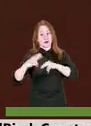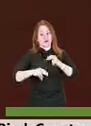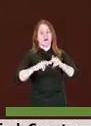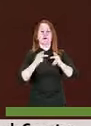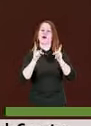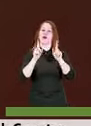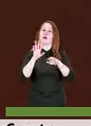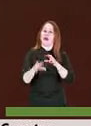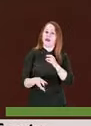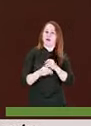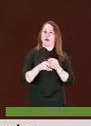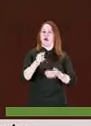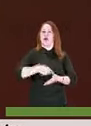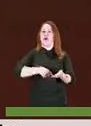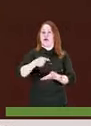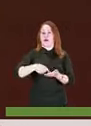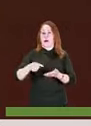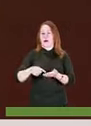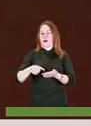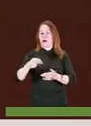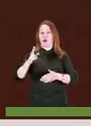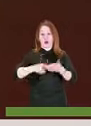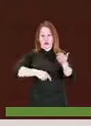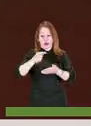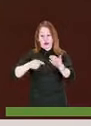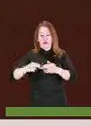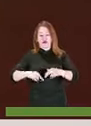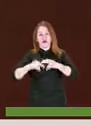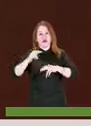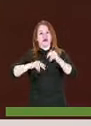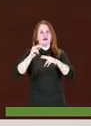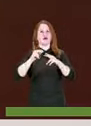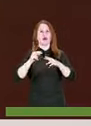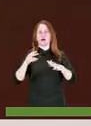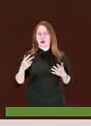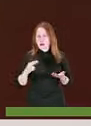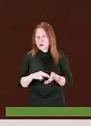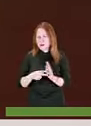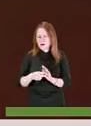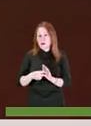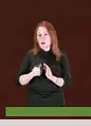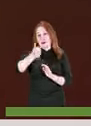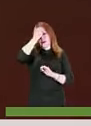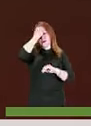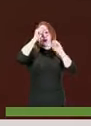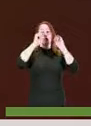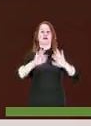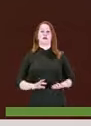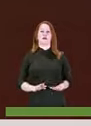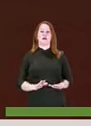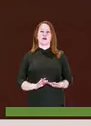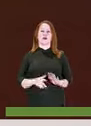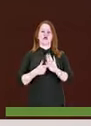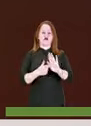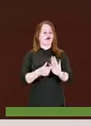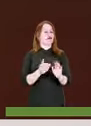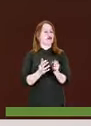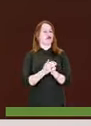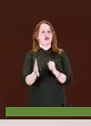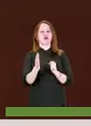responsabilidad de contratar las obras. Y cuando hablamos de contratar, tenemos que asegurar un principio fundamental, que es la transparencia en el proceso de selección de las